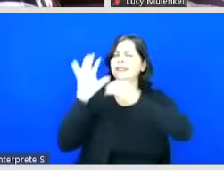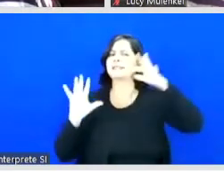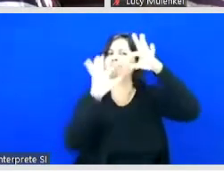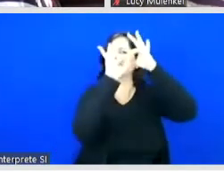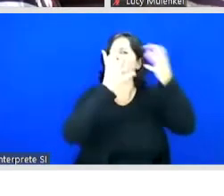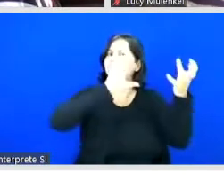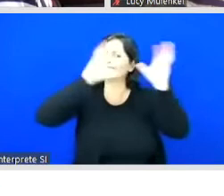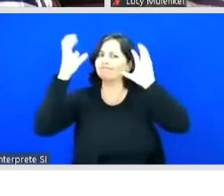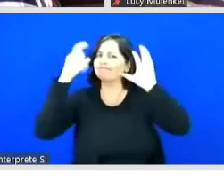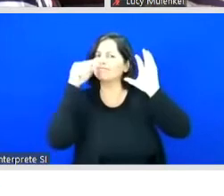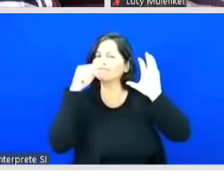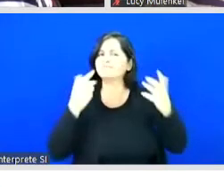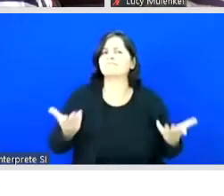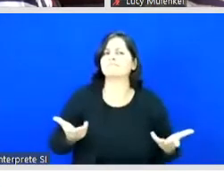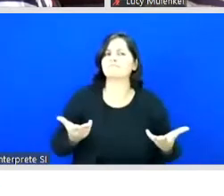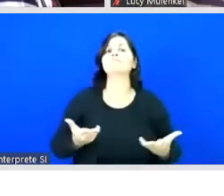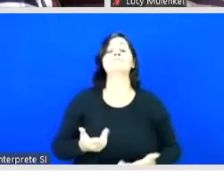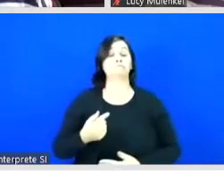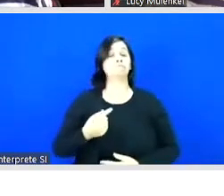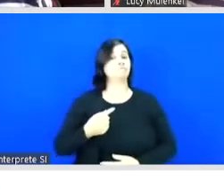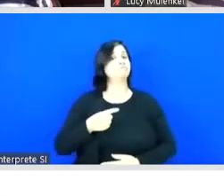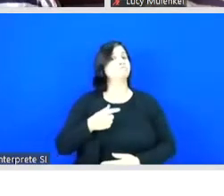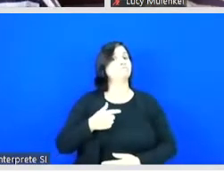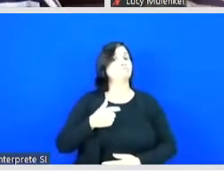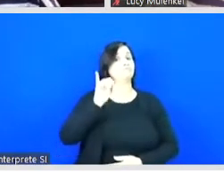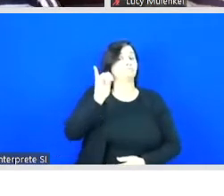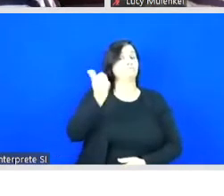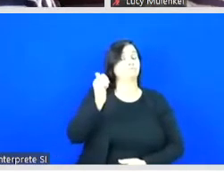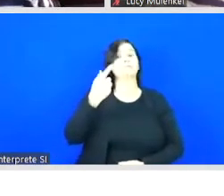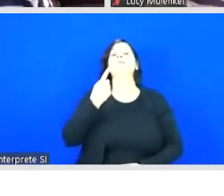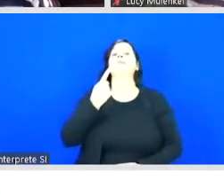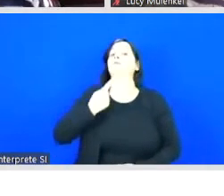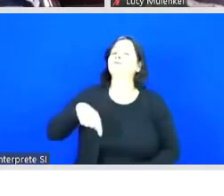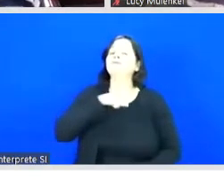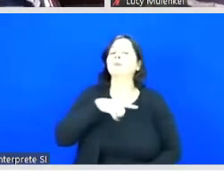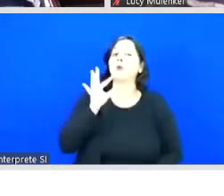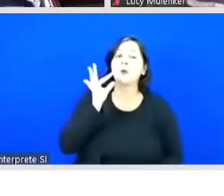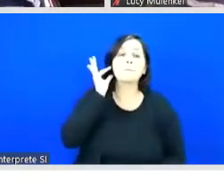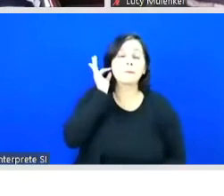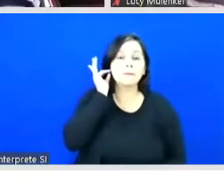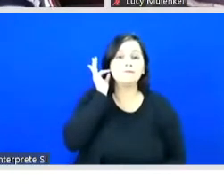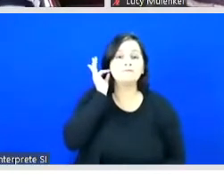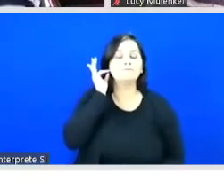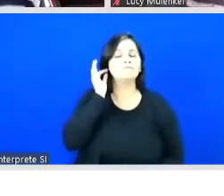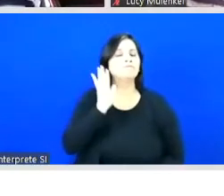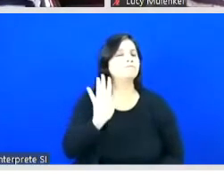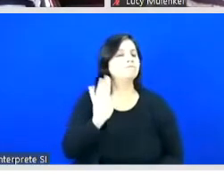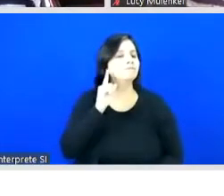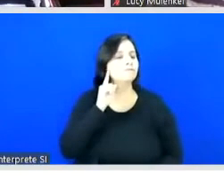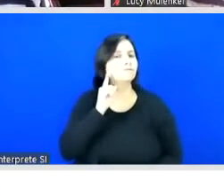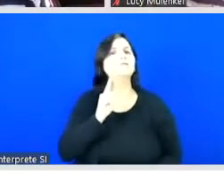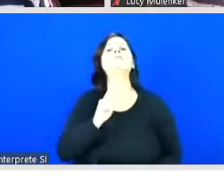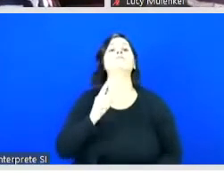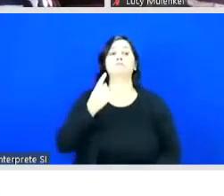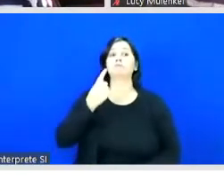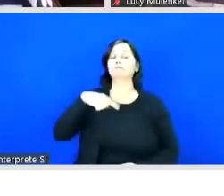51% de la población del mundo. Esto pues es una reflexión importante porque la justicia